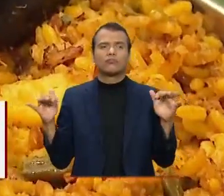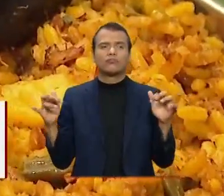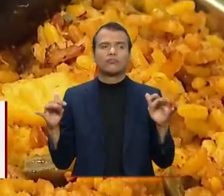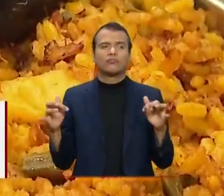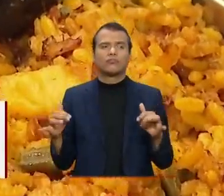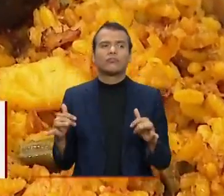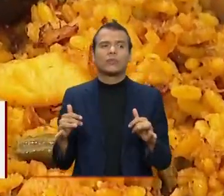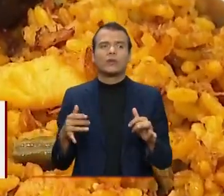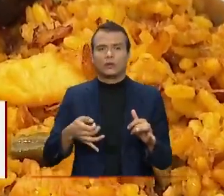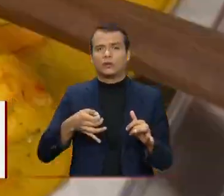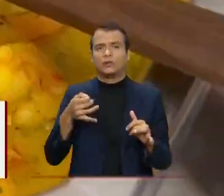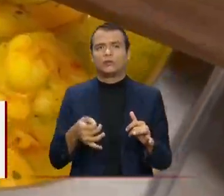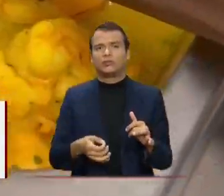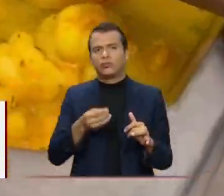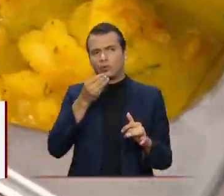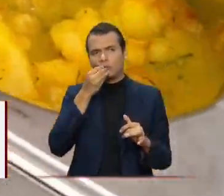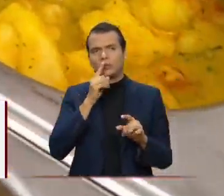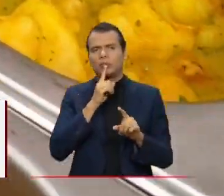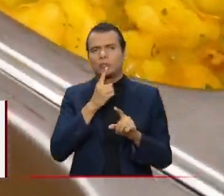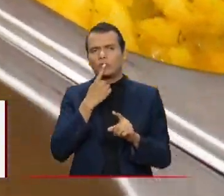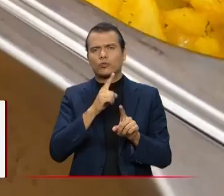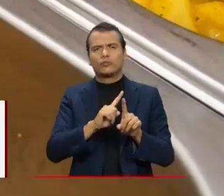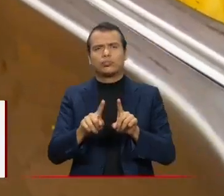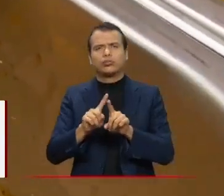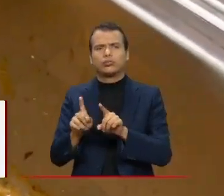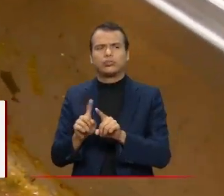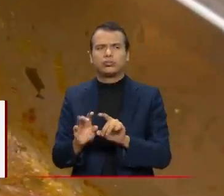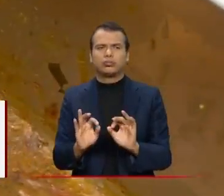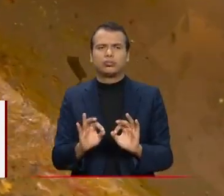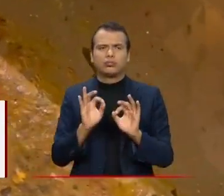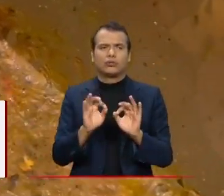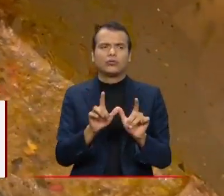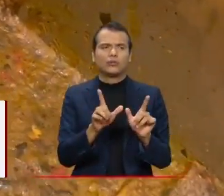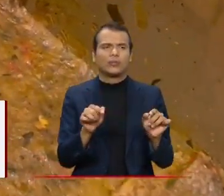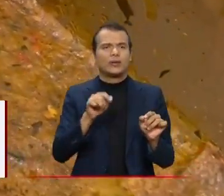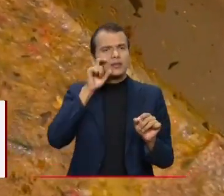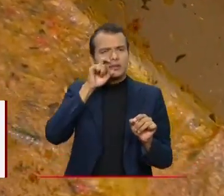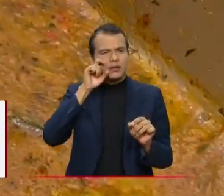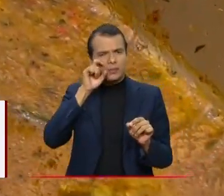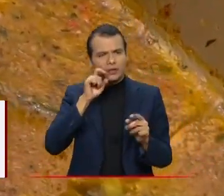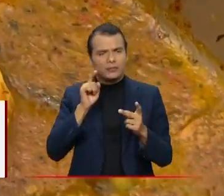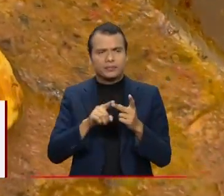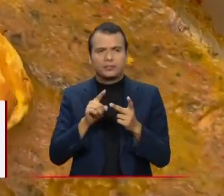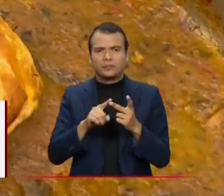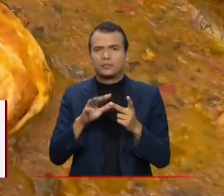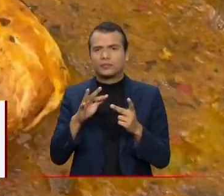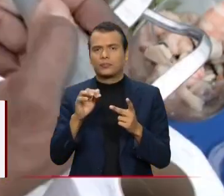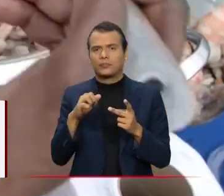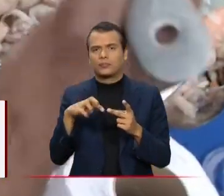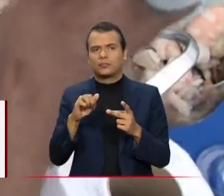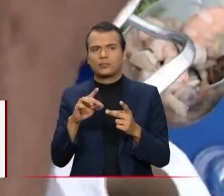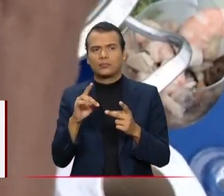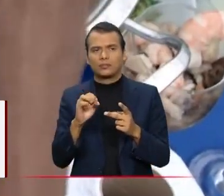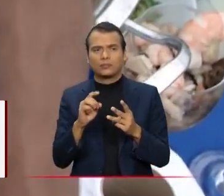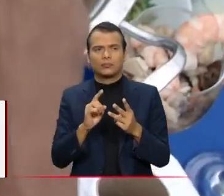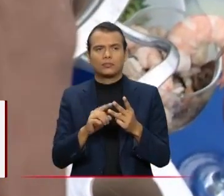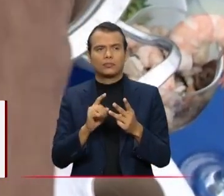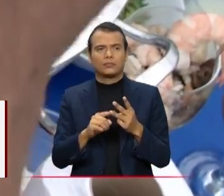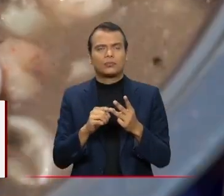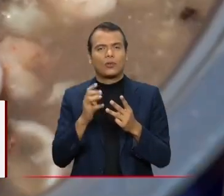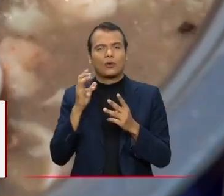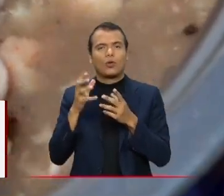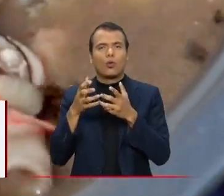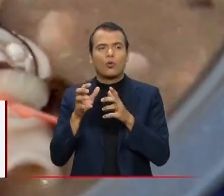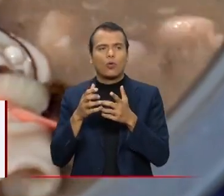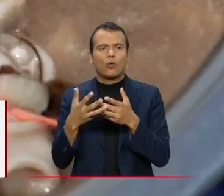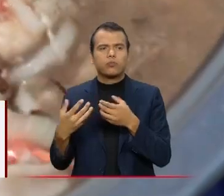con la gastronomía, que incluye productos como empanadas de camarón, tapado de pescado, cocadas, ceviche y arroz con